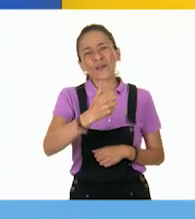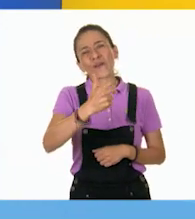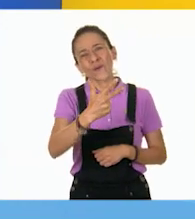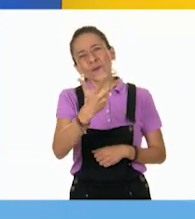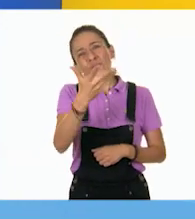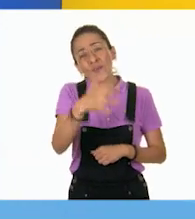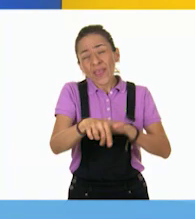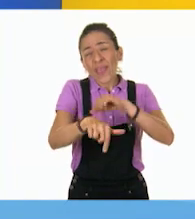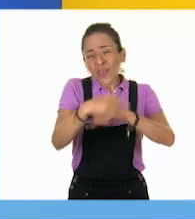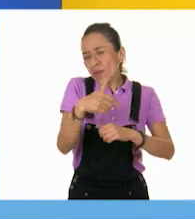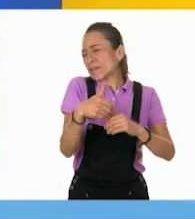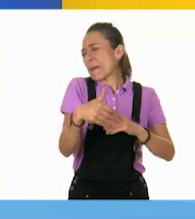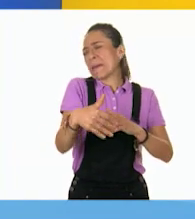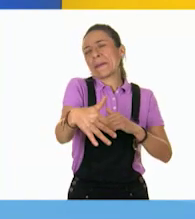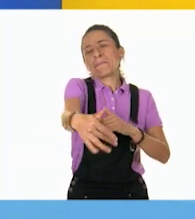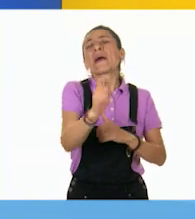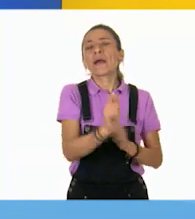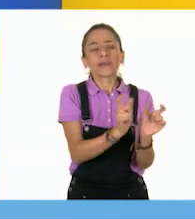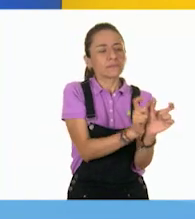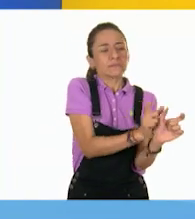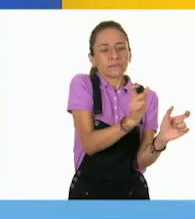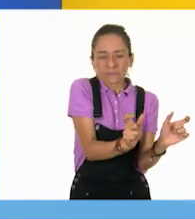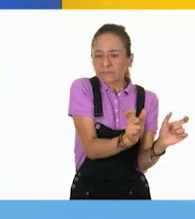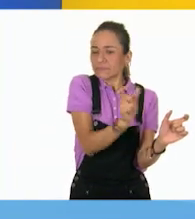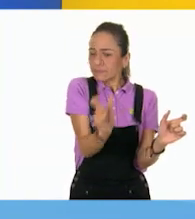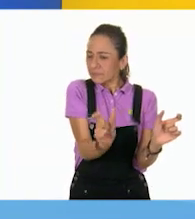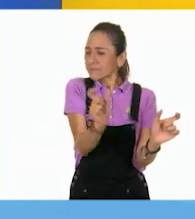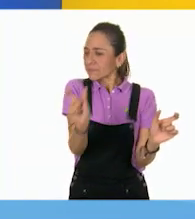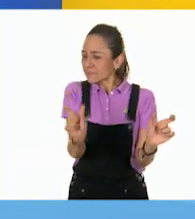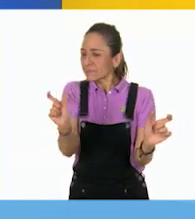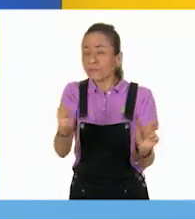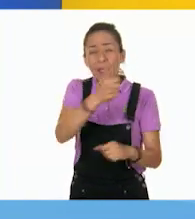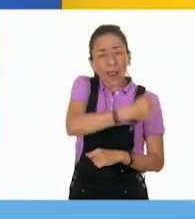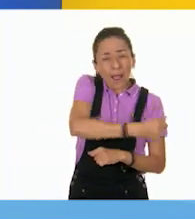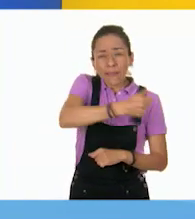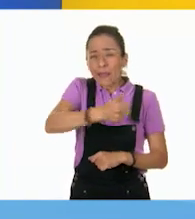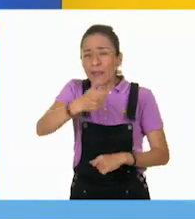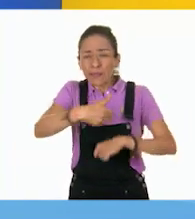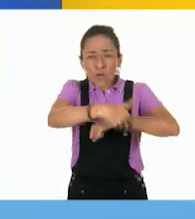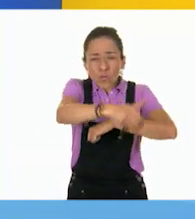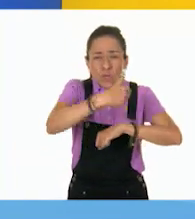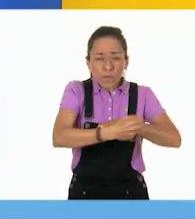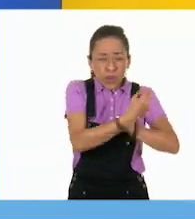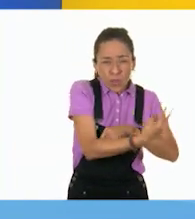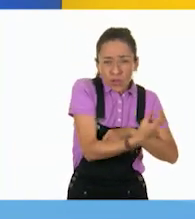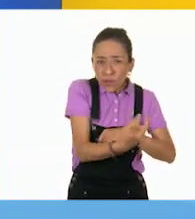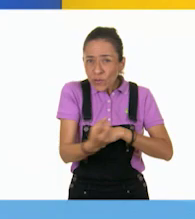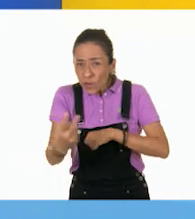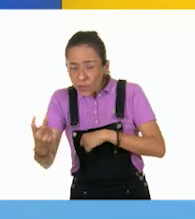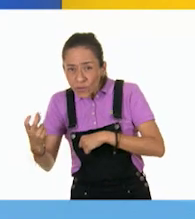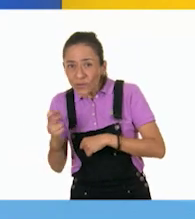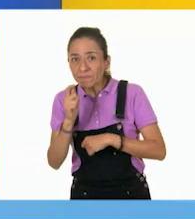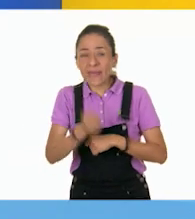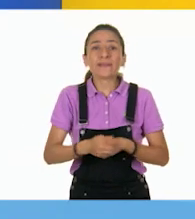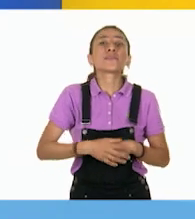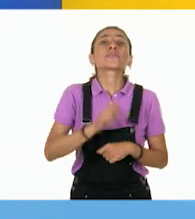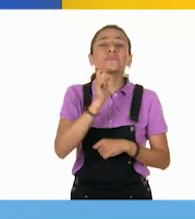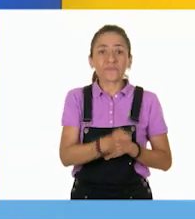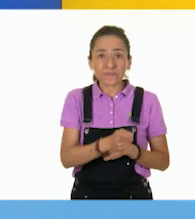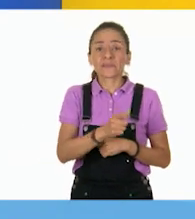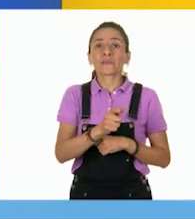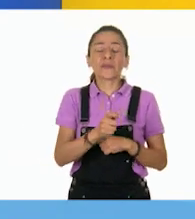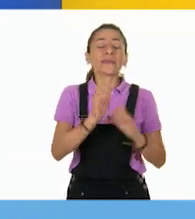12, etcétera, es una sucesión. Cada uno de los números pares son elementos o términos de la